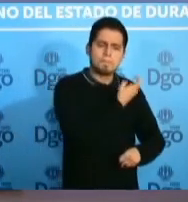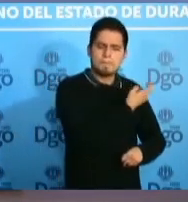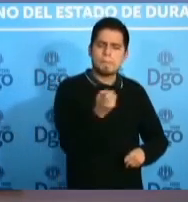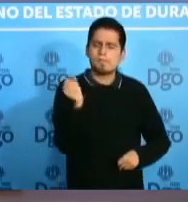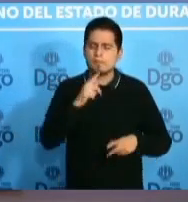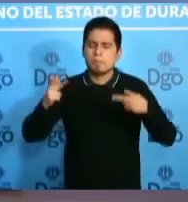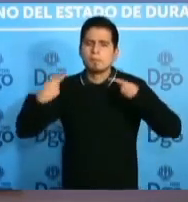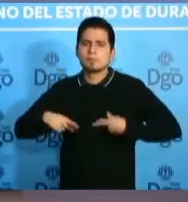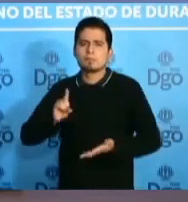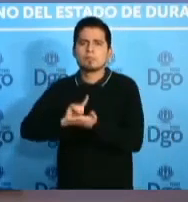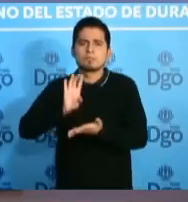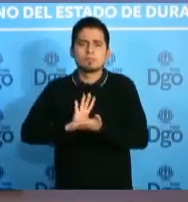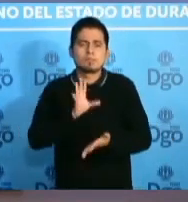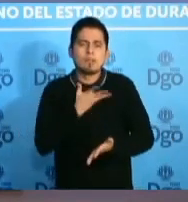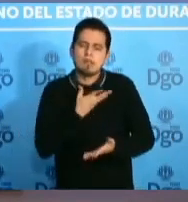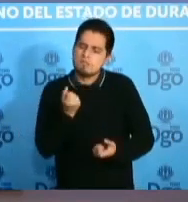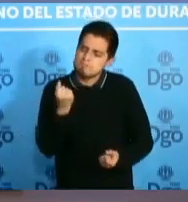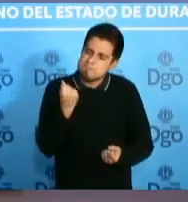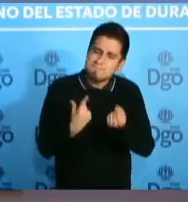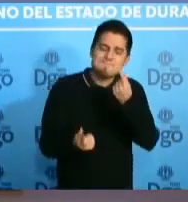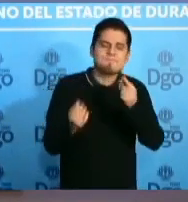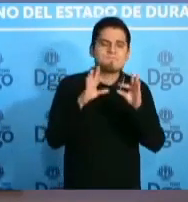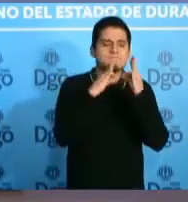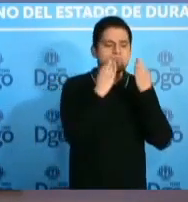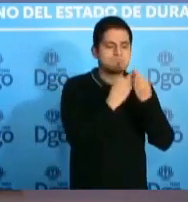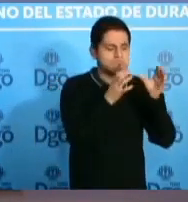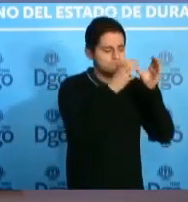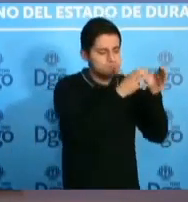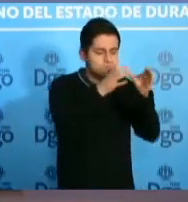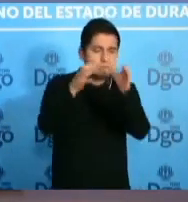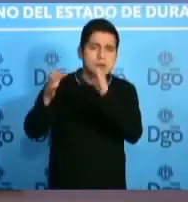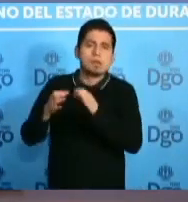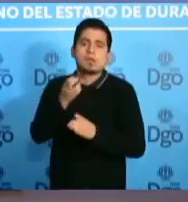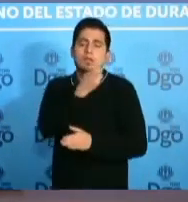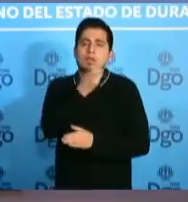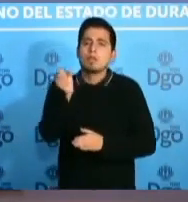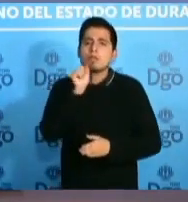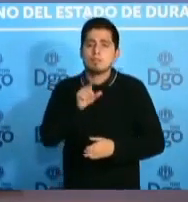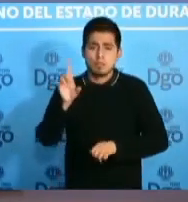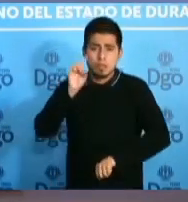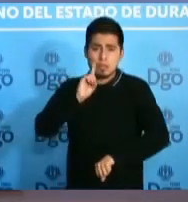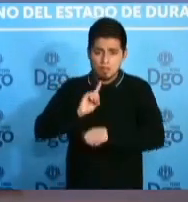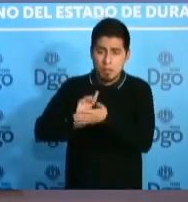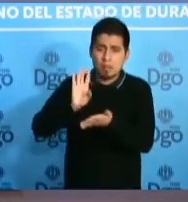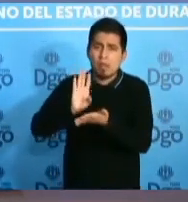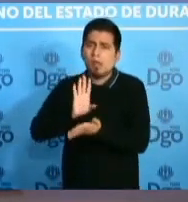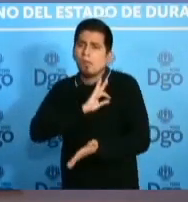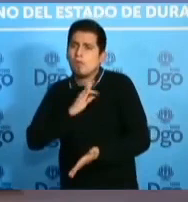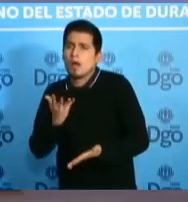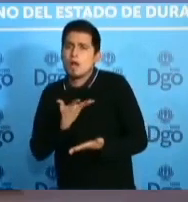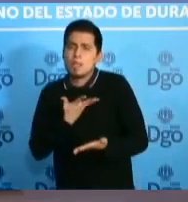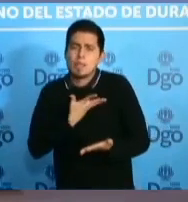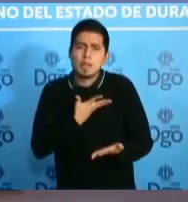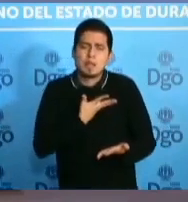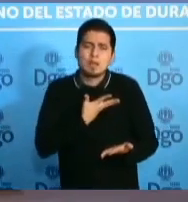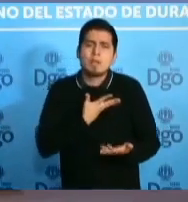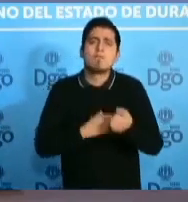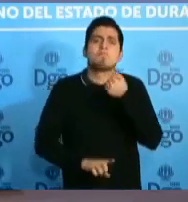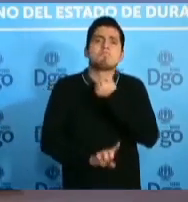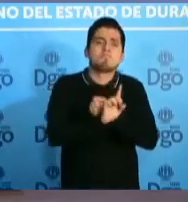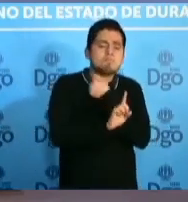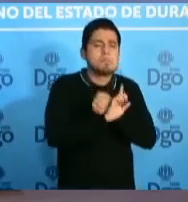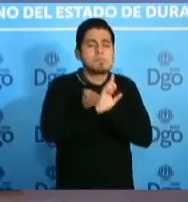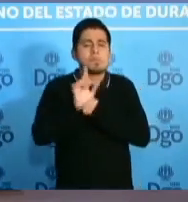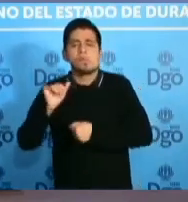con discapacidad ciertos grados o ciertos tipos de discapacidad que hacen a las personas más vulnerables y las ponen en